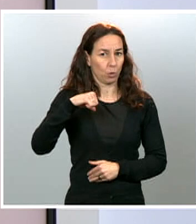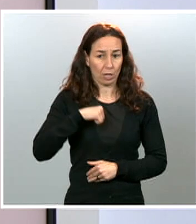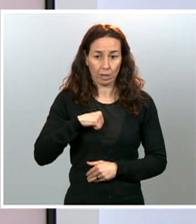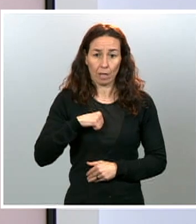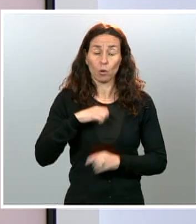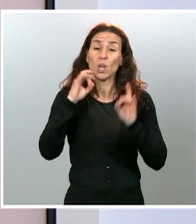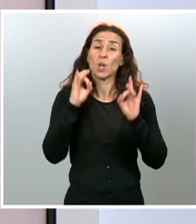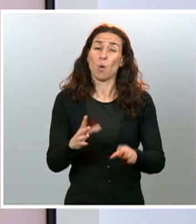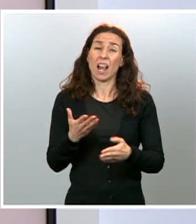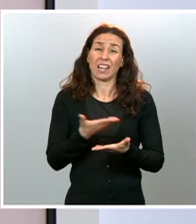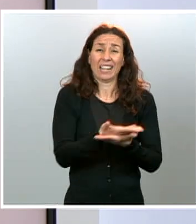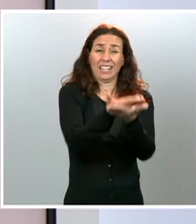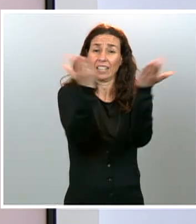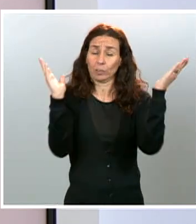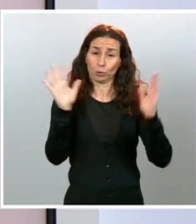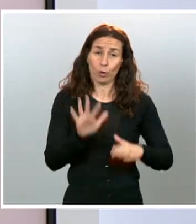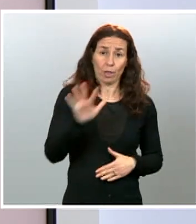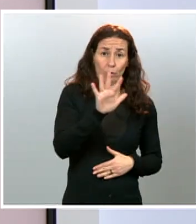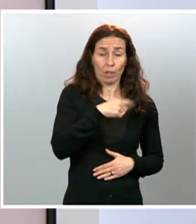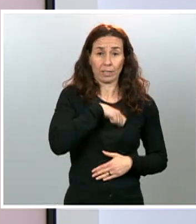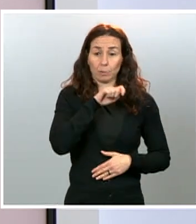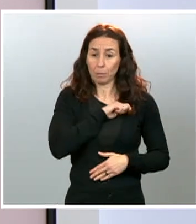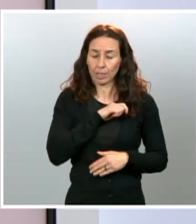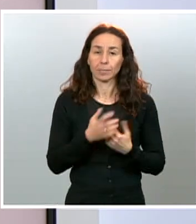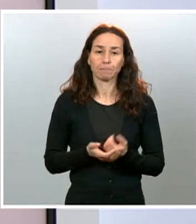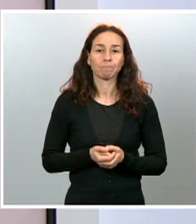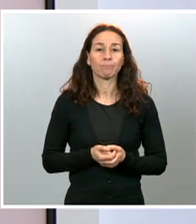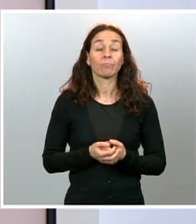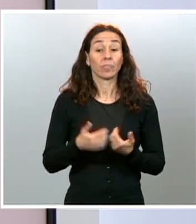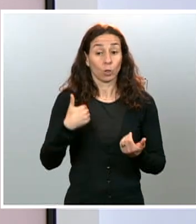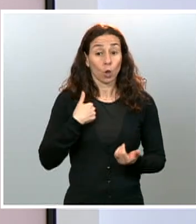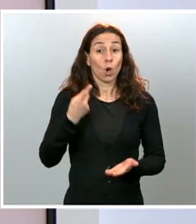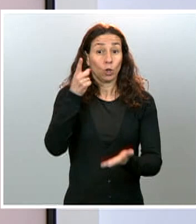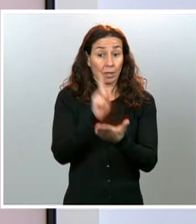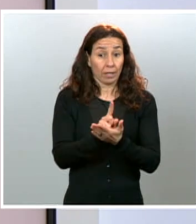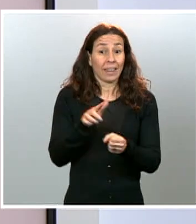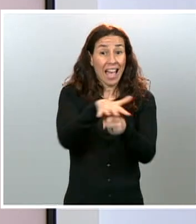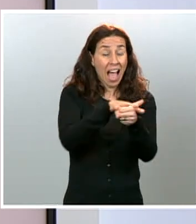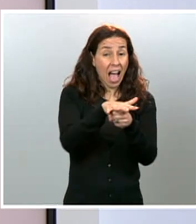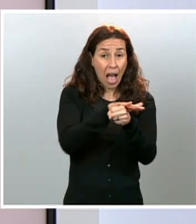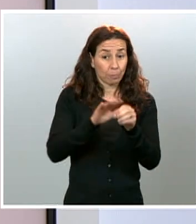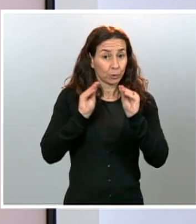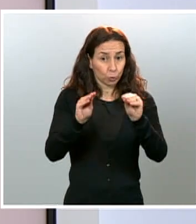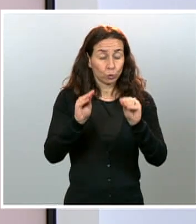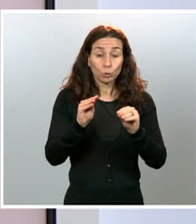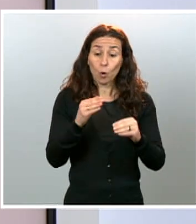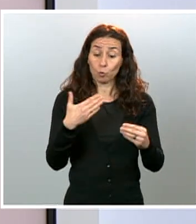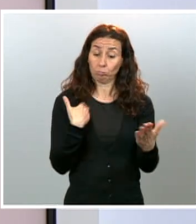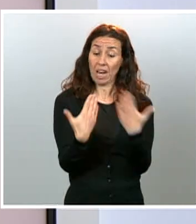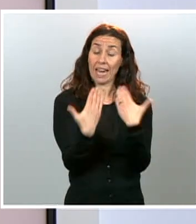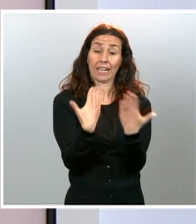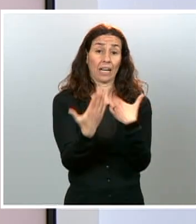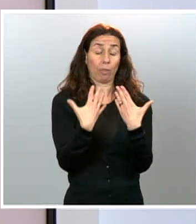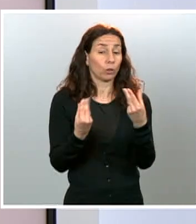de españa pero con su individualidad y vuelvo a decir que en ese ámbito y lo importante relevantes que nuestras relaciones con marruecos